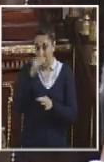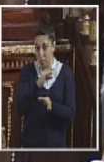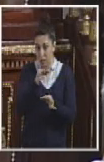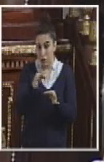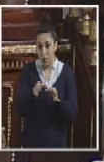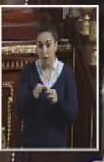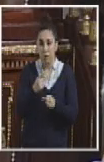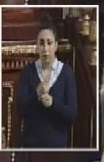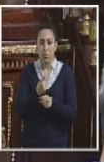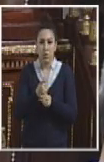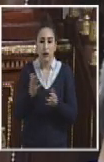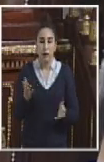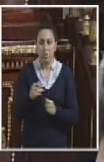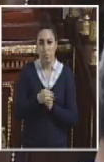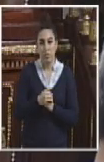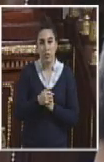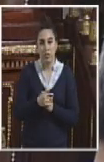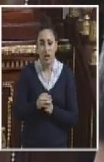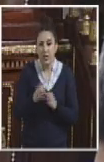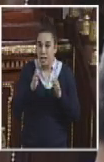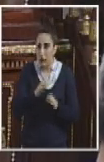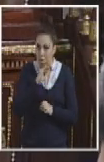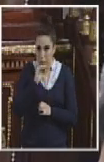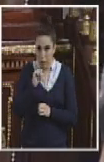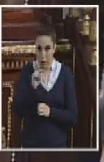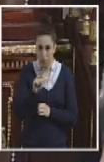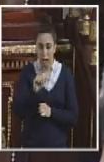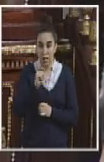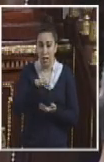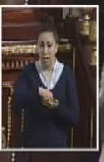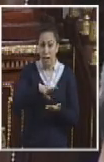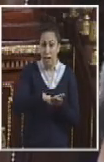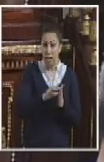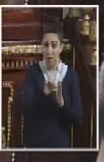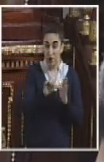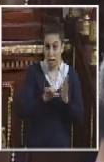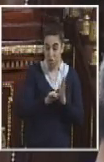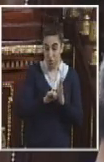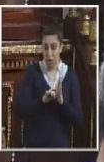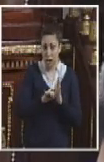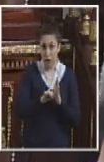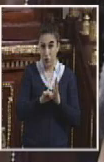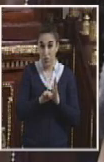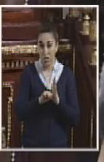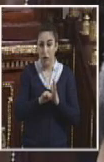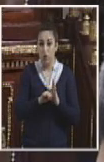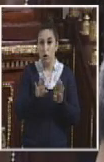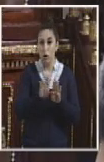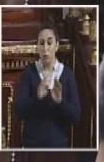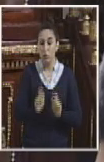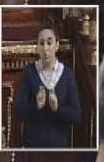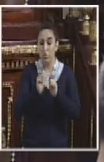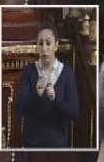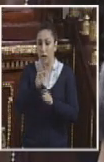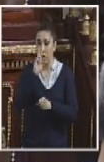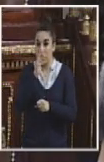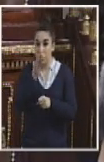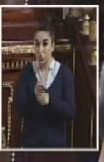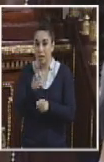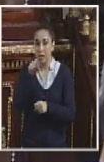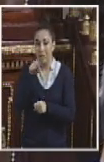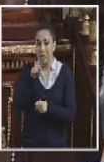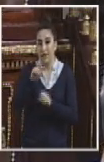es inadecuado que se haya planteado en el artículo referente a las facultades del Consejo Judicial